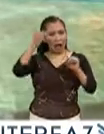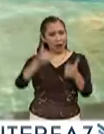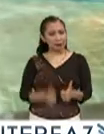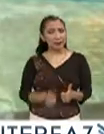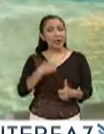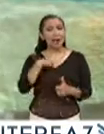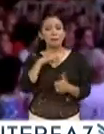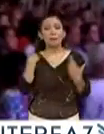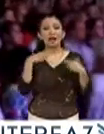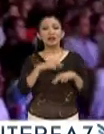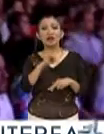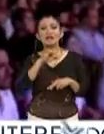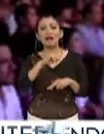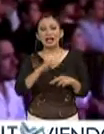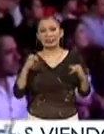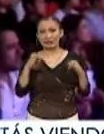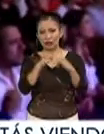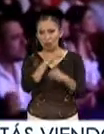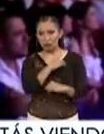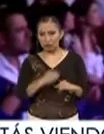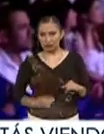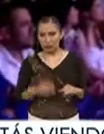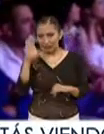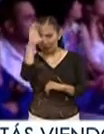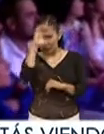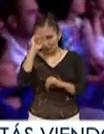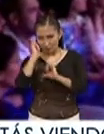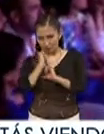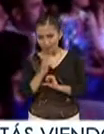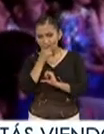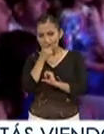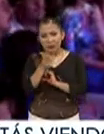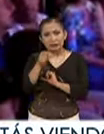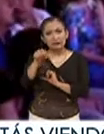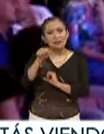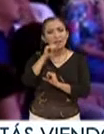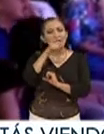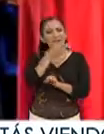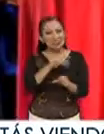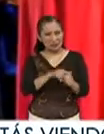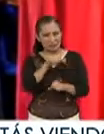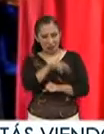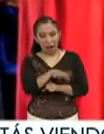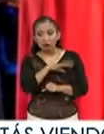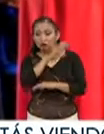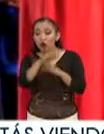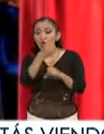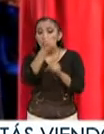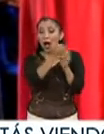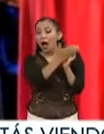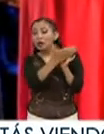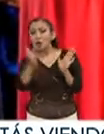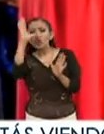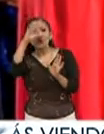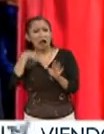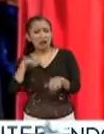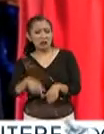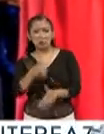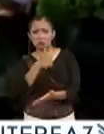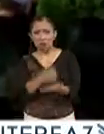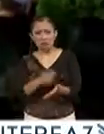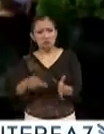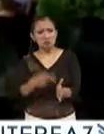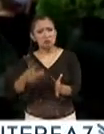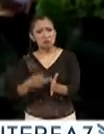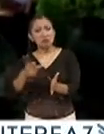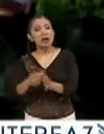Iván Márquez, director del Instituto Municipal de Cultura, comenta que además de este festival, todo el año hay eventos culturales en la ciudad